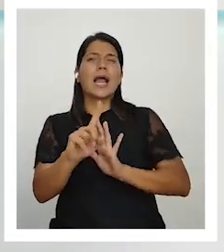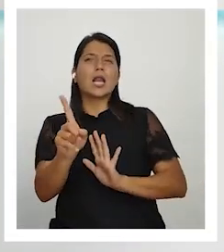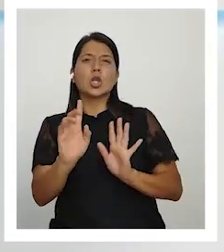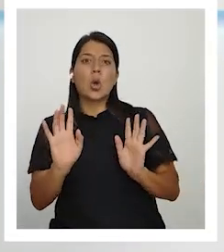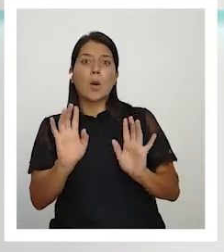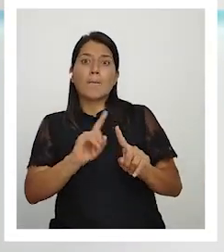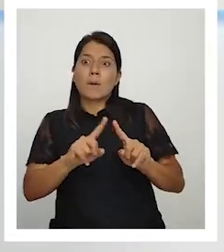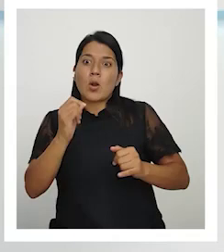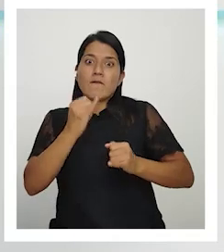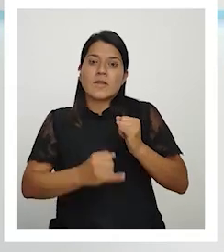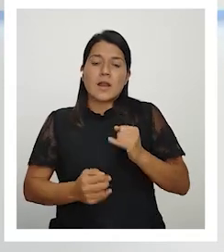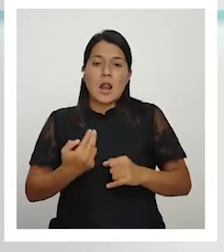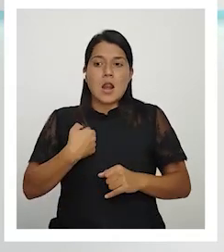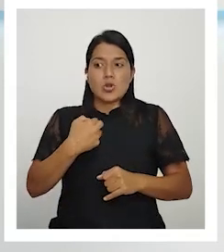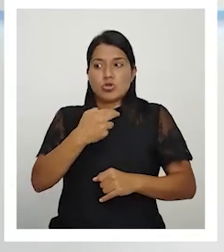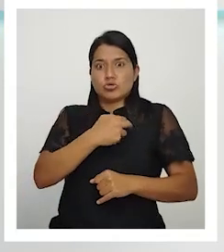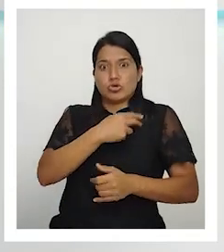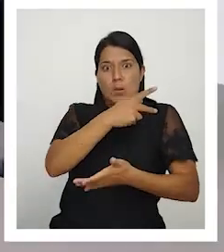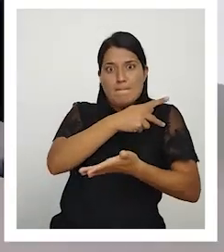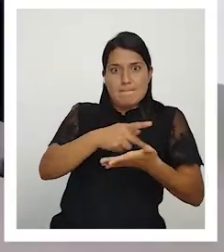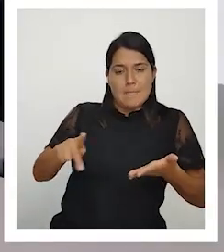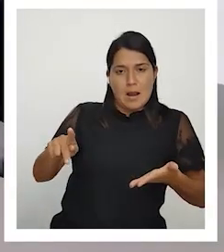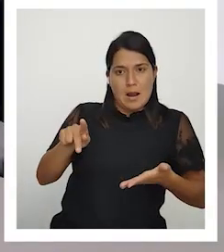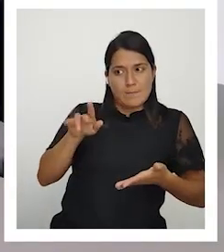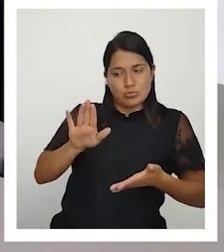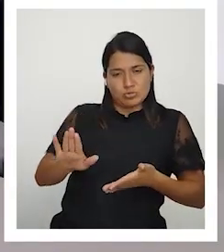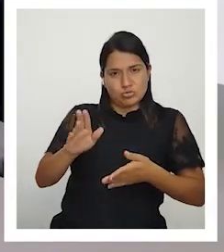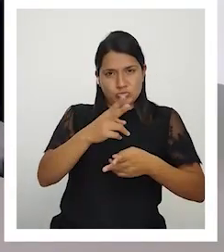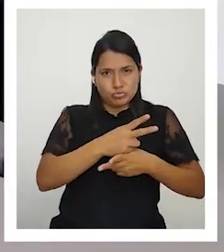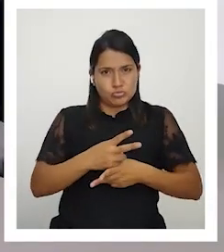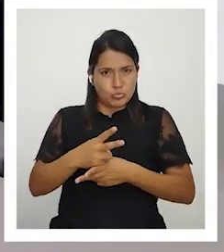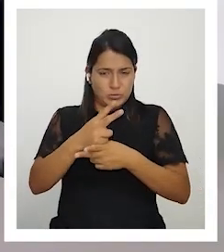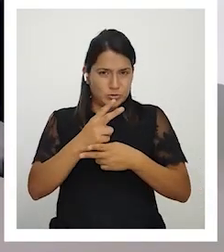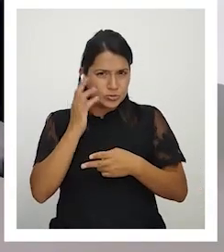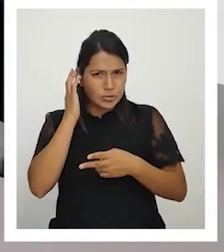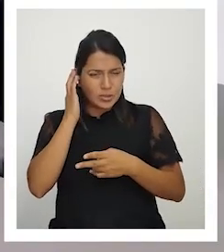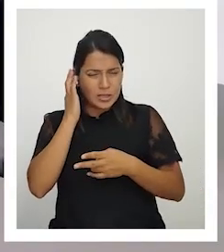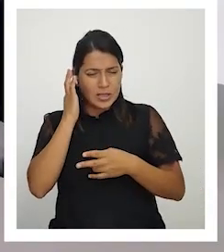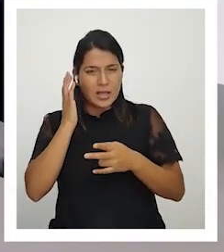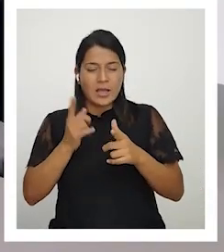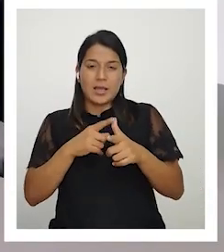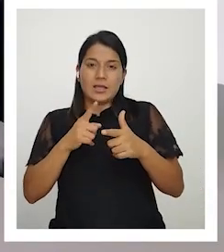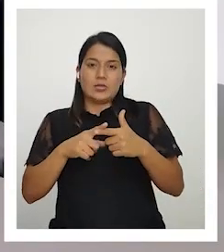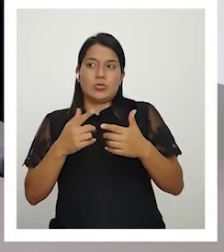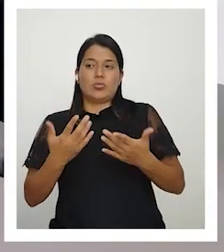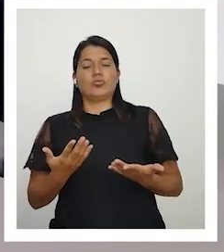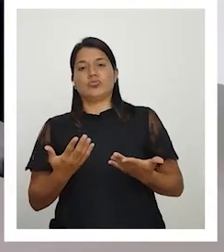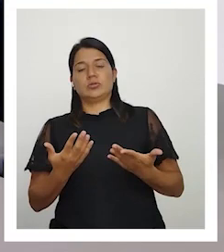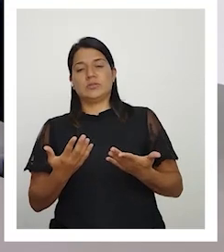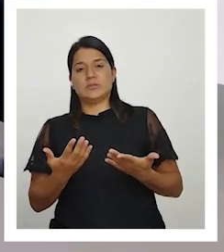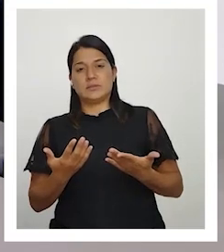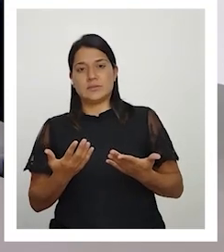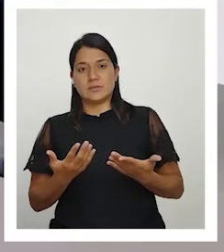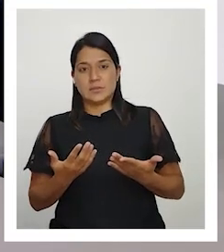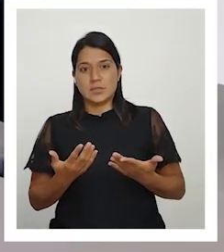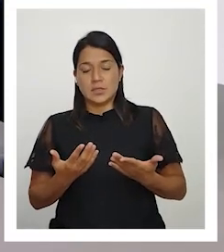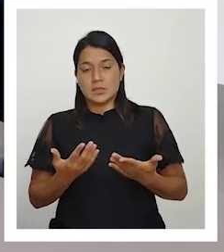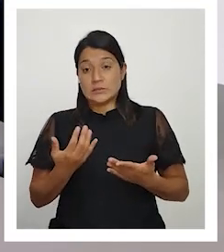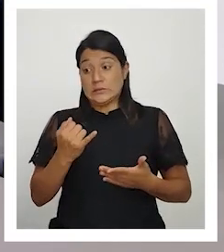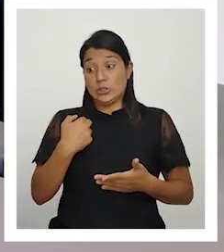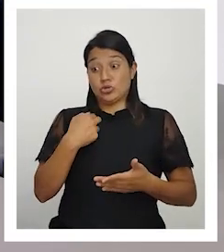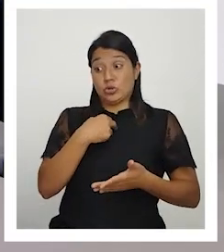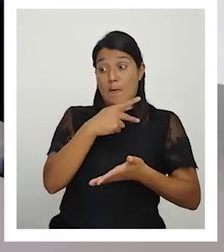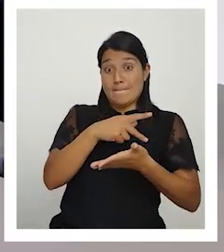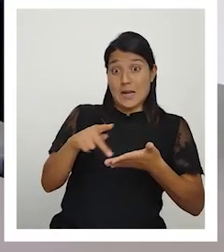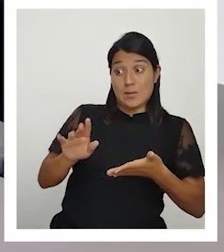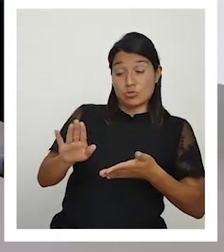quienes estamos sustentando a la superintendencia, pues vamos a hacer las operaciones, por lo menos las operadoras de pensiones y nosotros, por lo